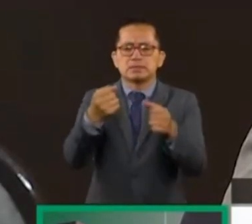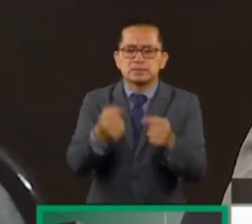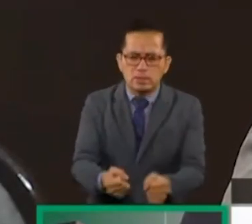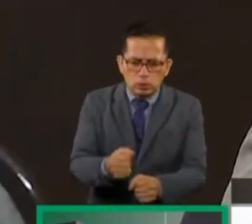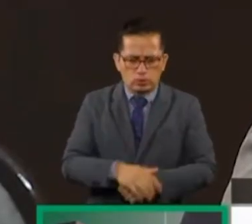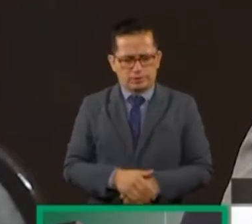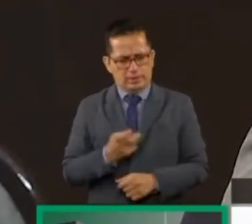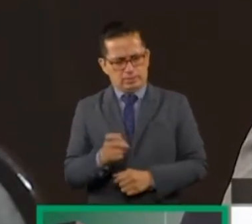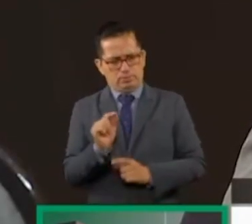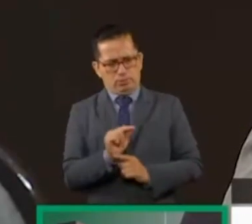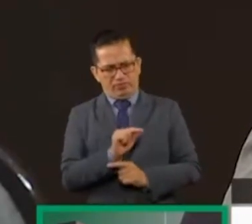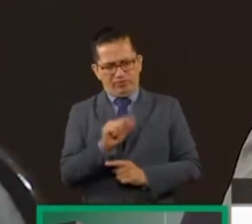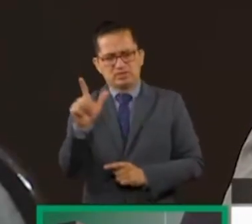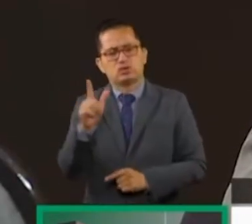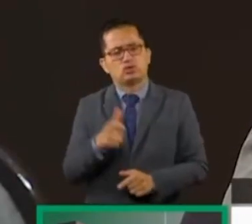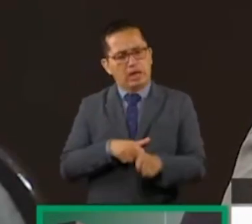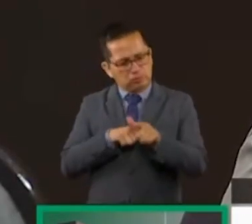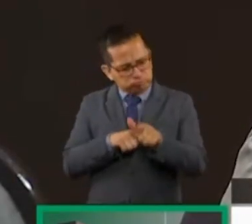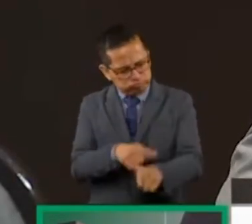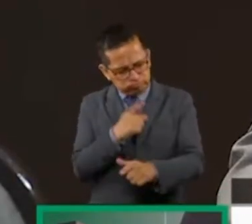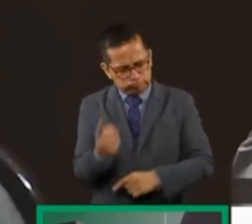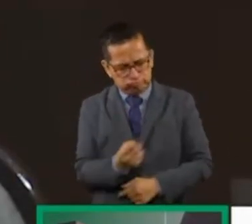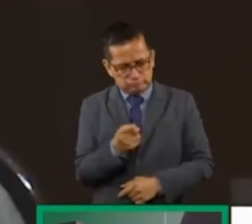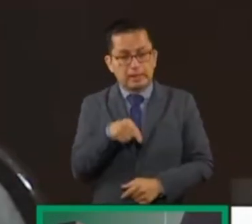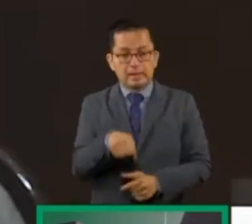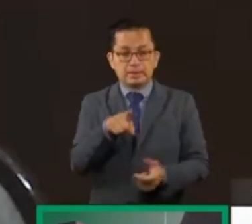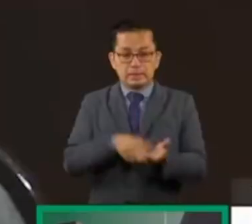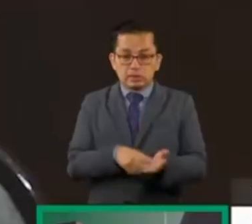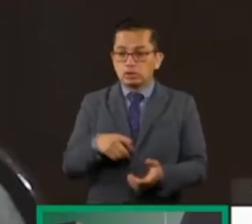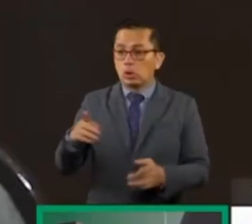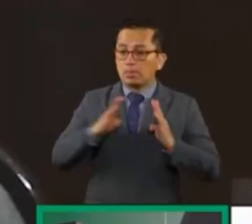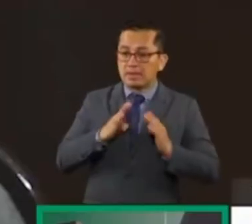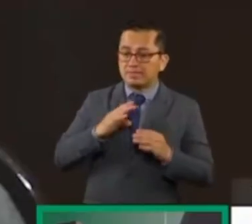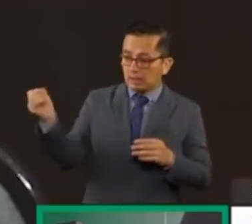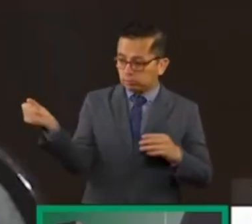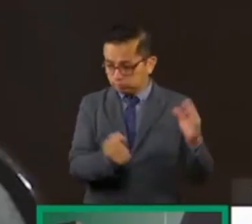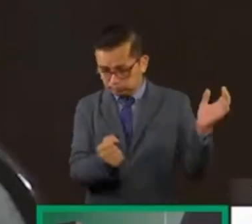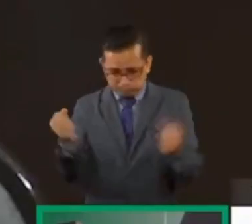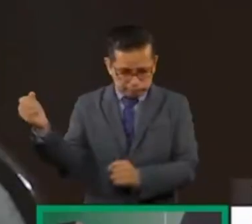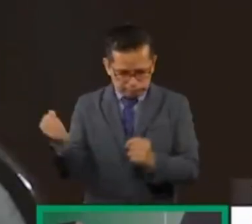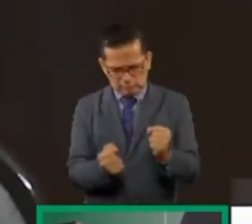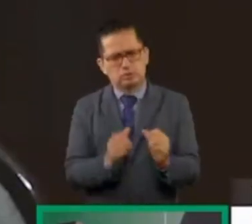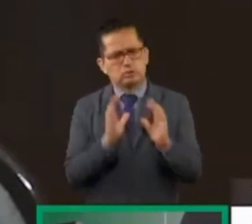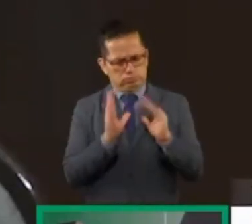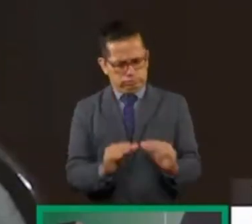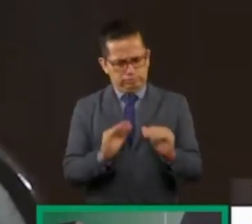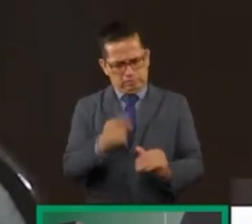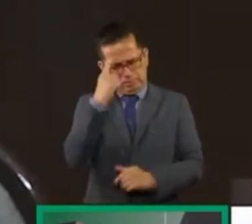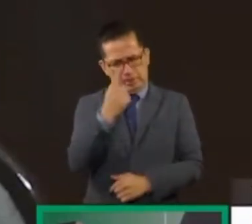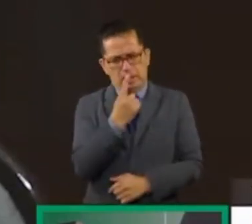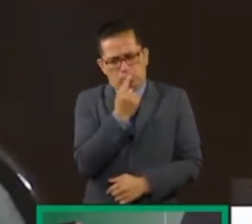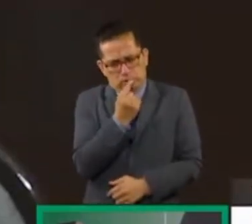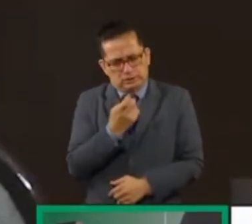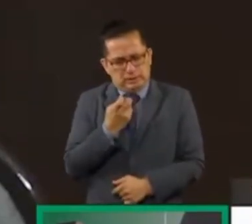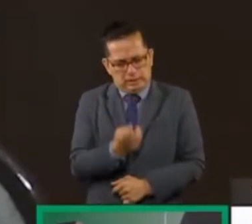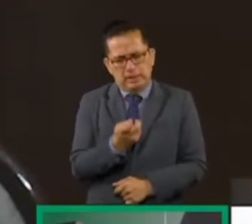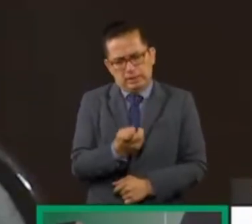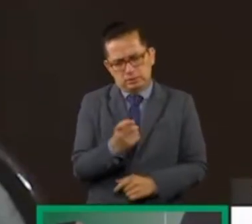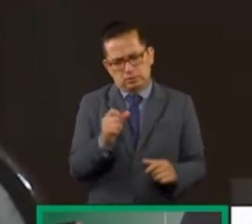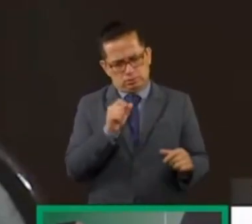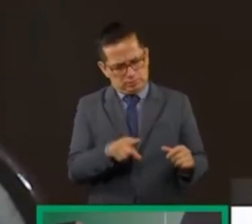e integrada por personal militar con formación policial para el cumplimiento de sus fines señalados